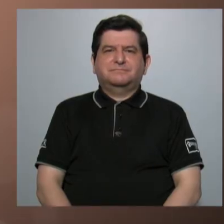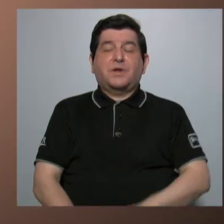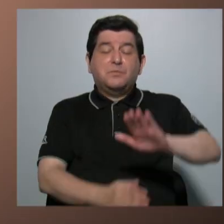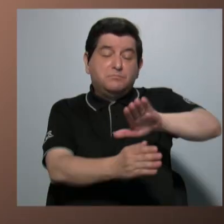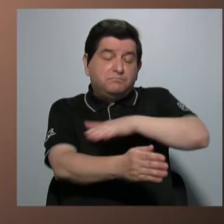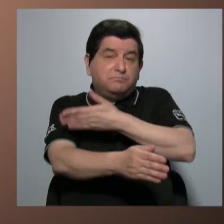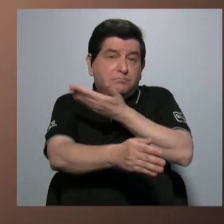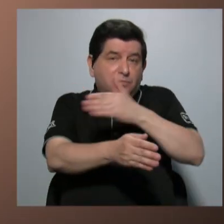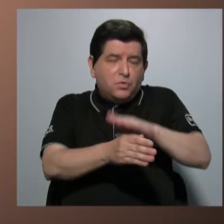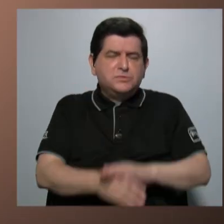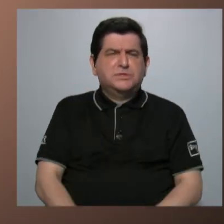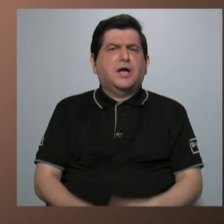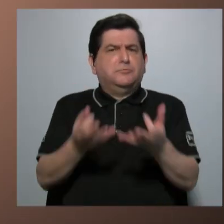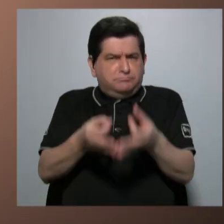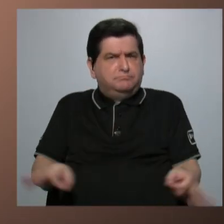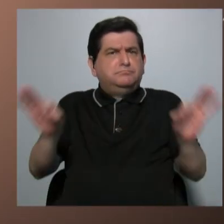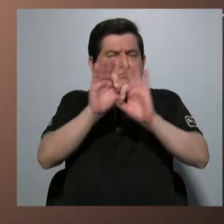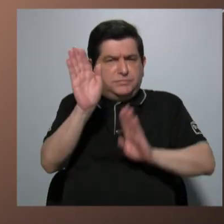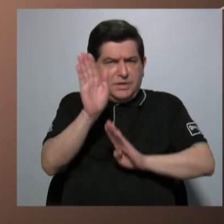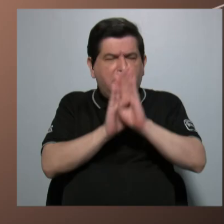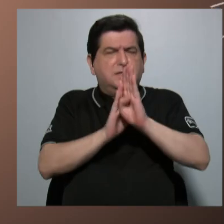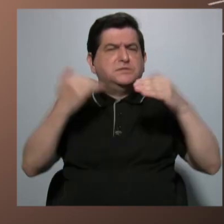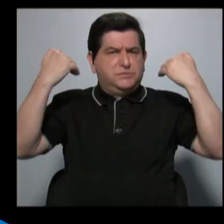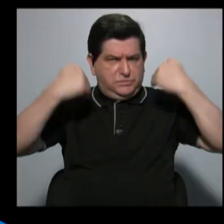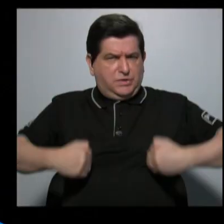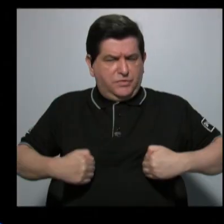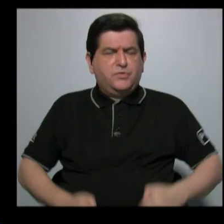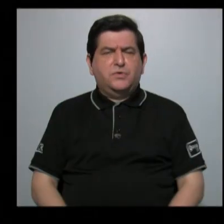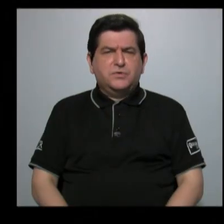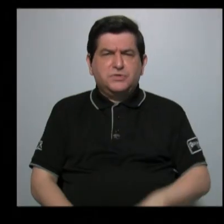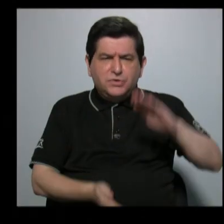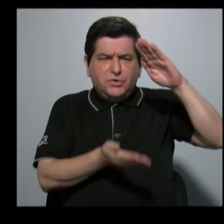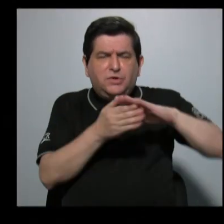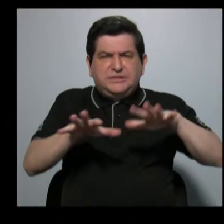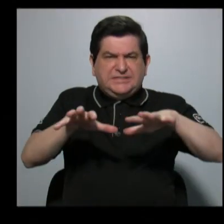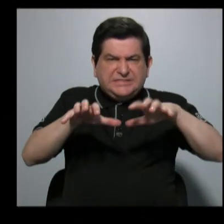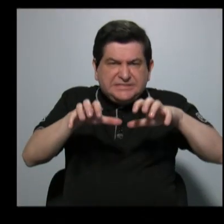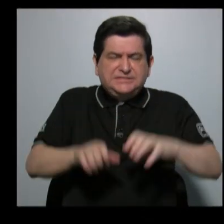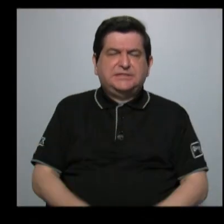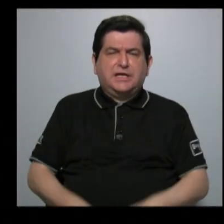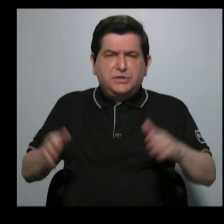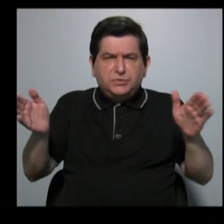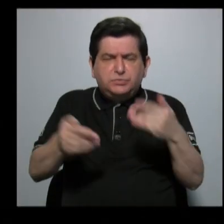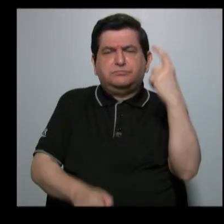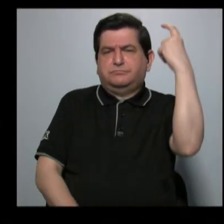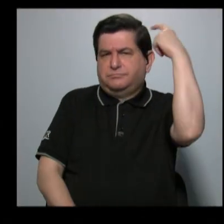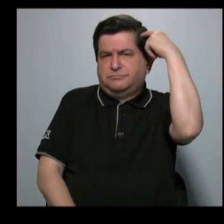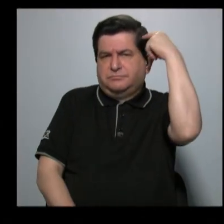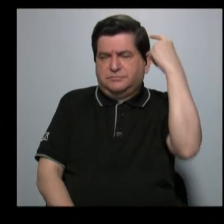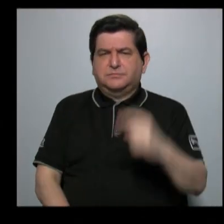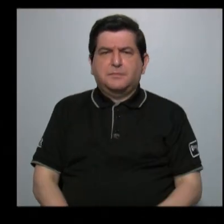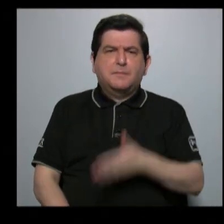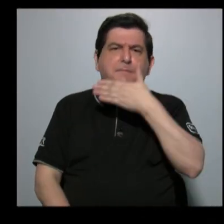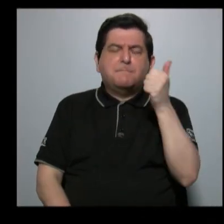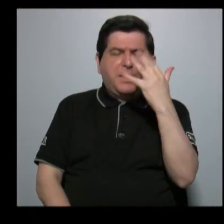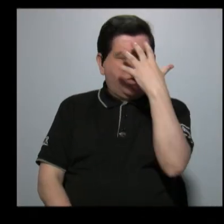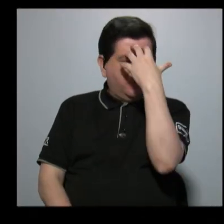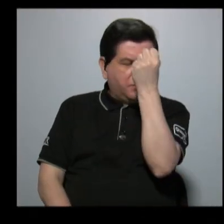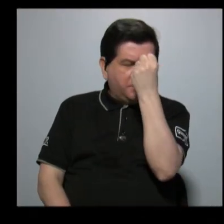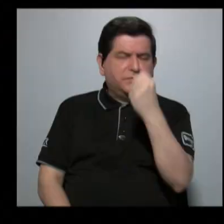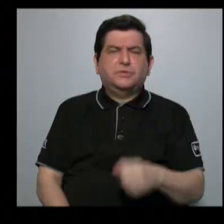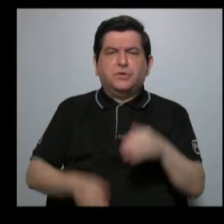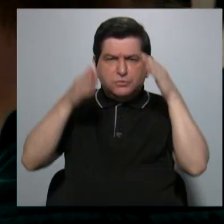La música es fundamental para el desarrollo del ser humano, ya que reduce el estrés, estimula el cerebro, mejora la memoria y